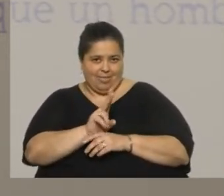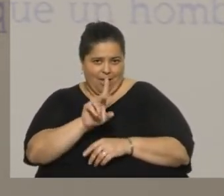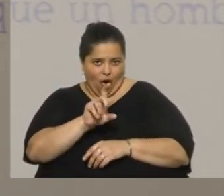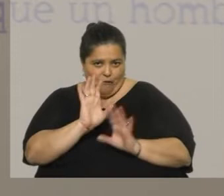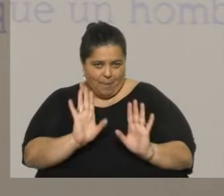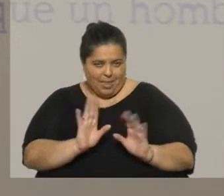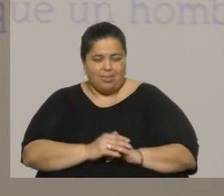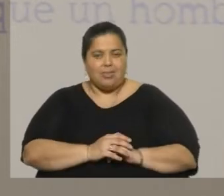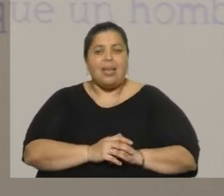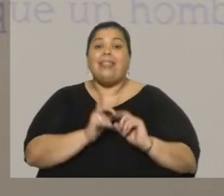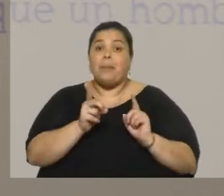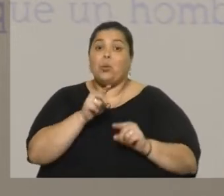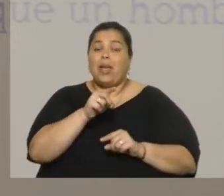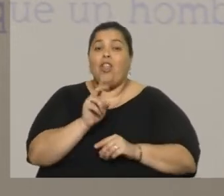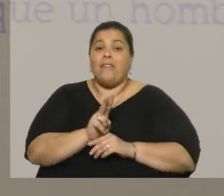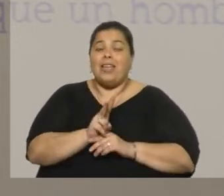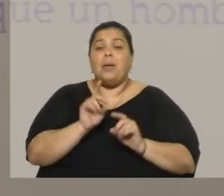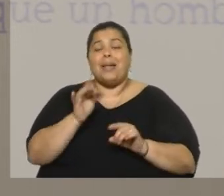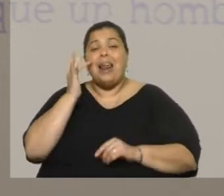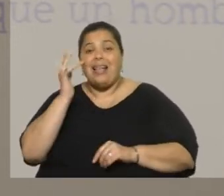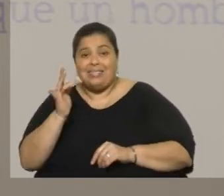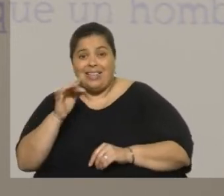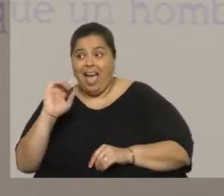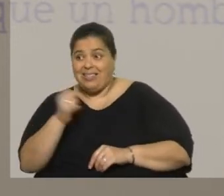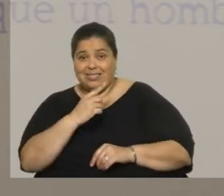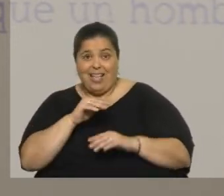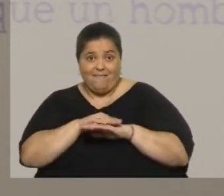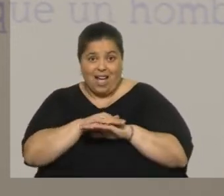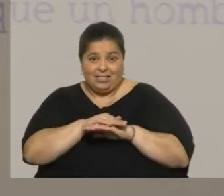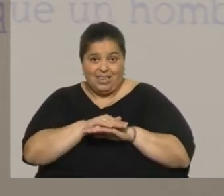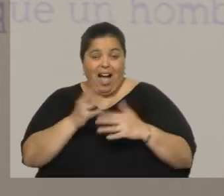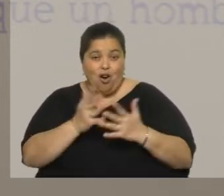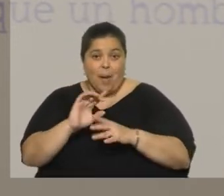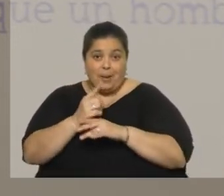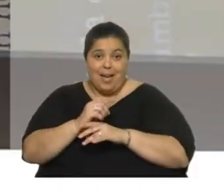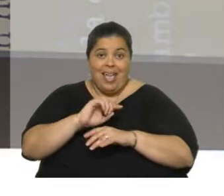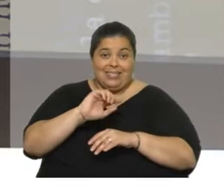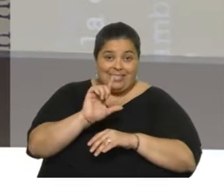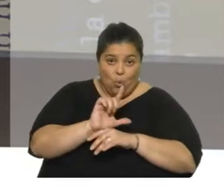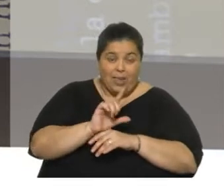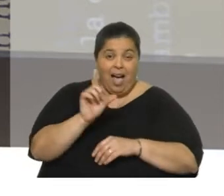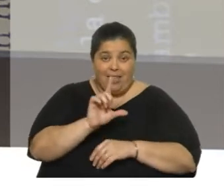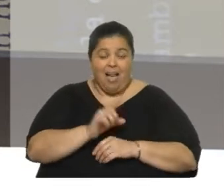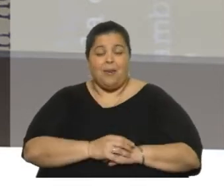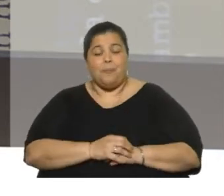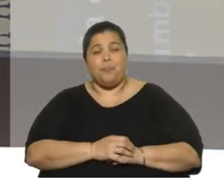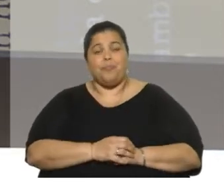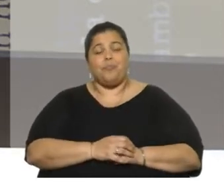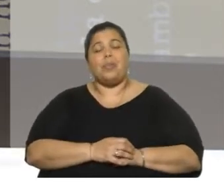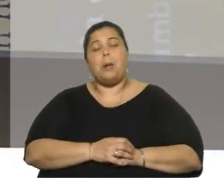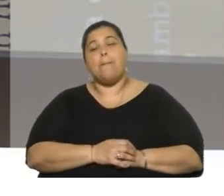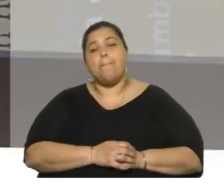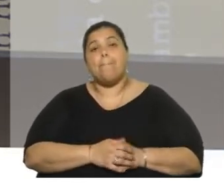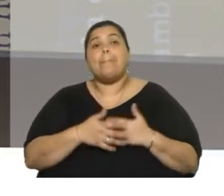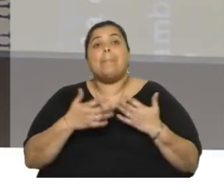también para la enseñanza básica, por ejemplo, enseñanza primaria y secundaria. A ver, el asunto es eso,